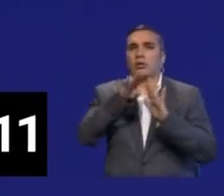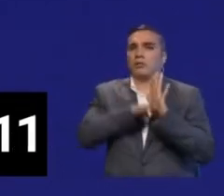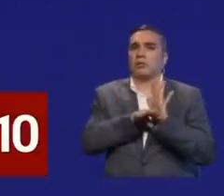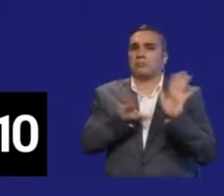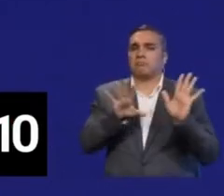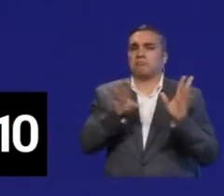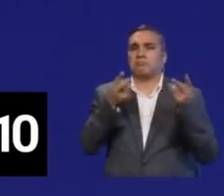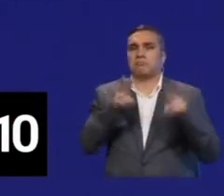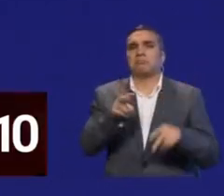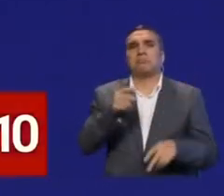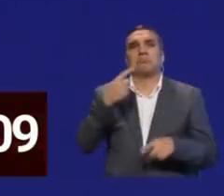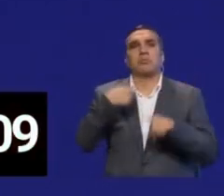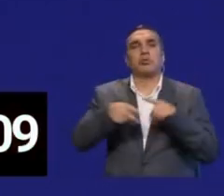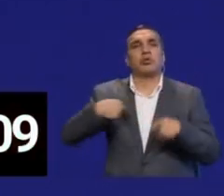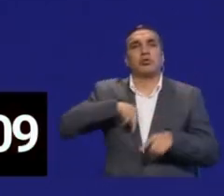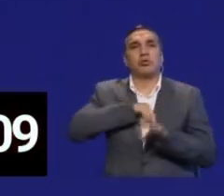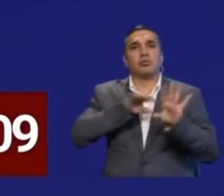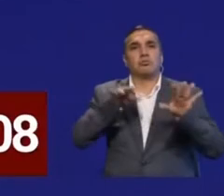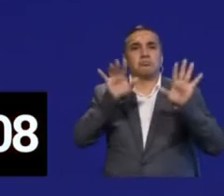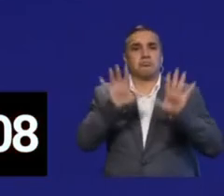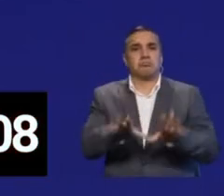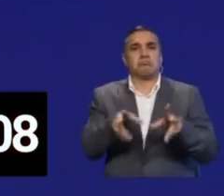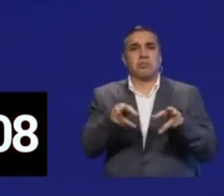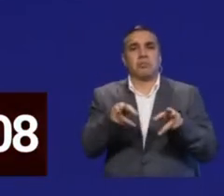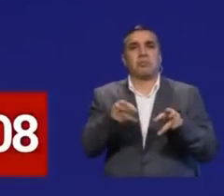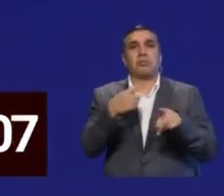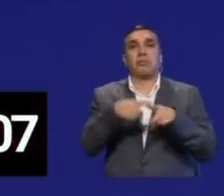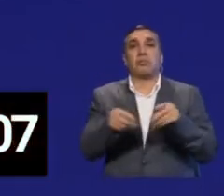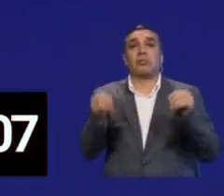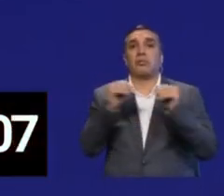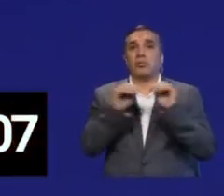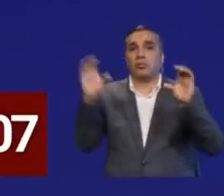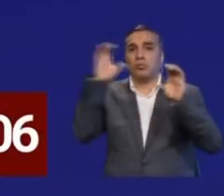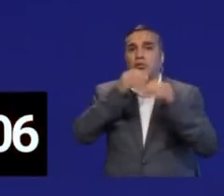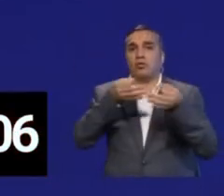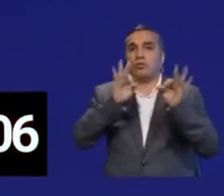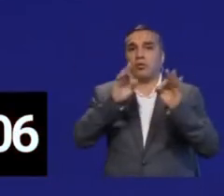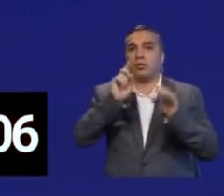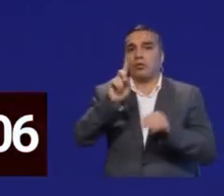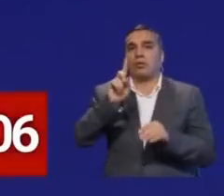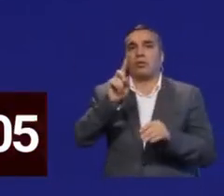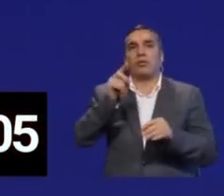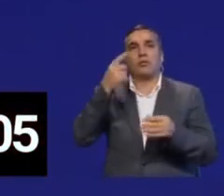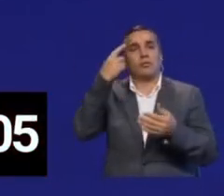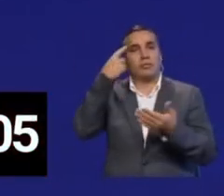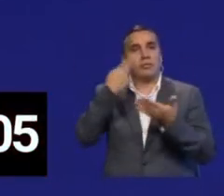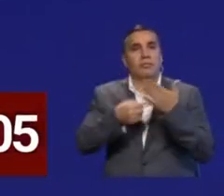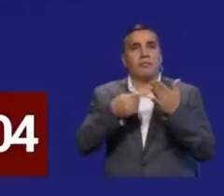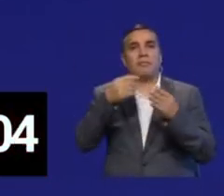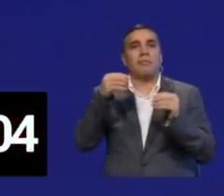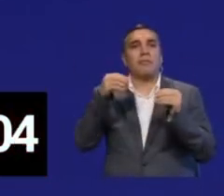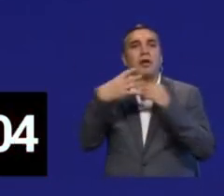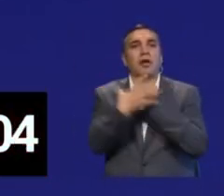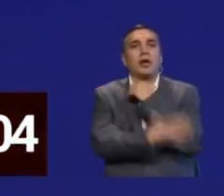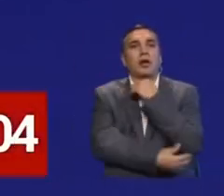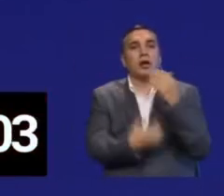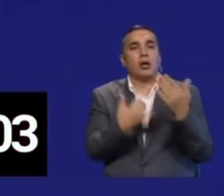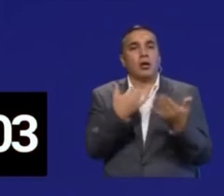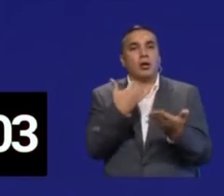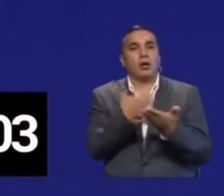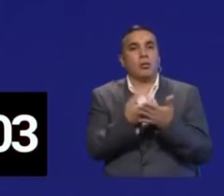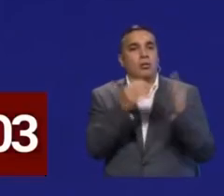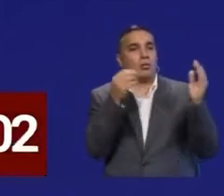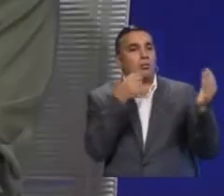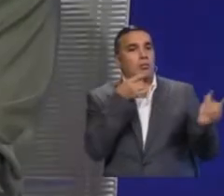tampoco, no hay que bajar el IVA, pero nuevamente, buscar que estas condiciones afecten lo menos posible a la gran mayoría de la población.